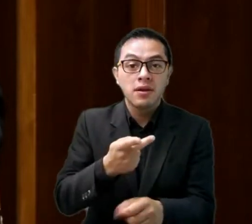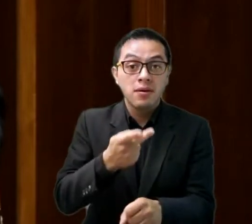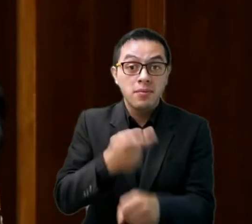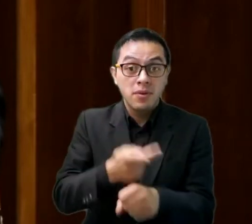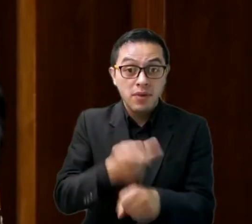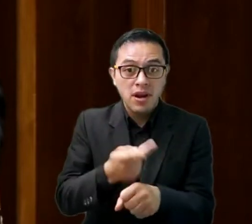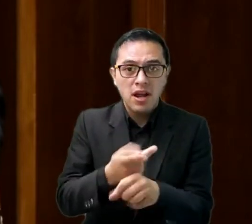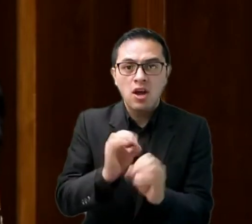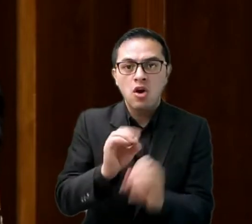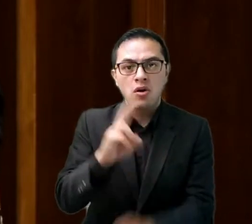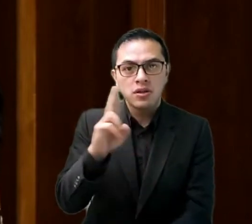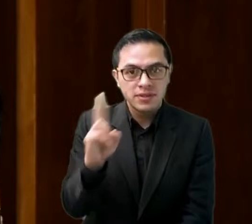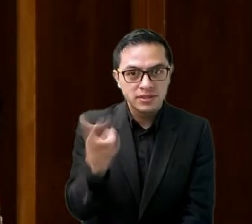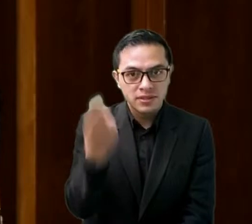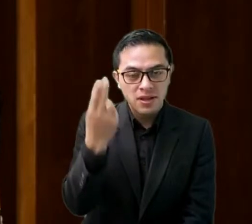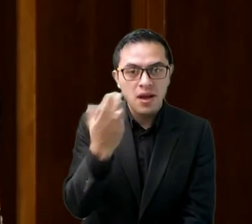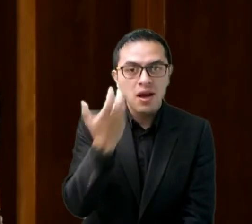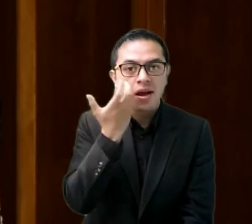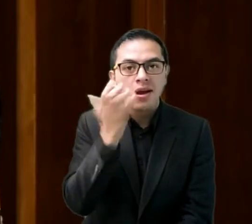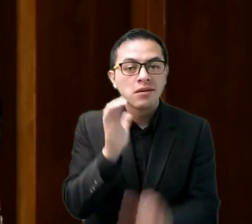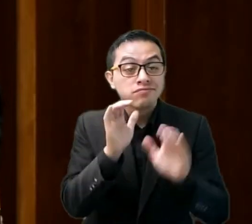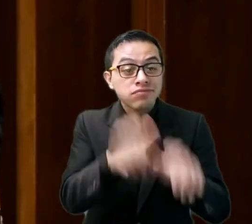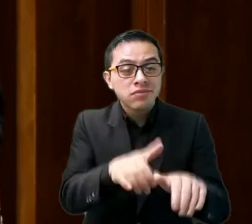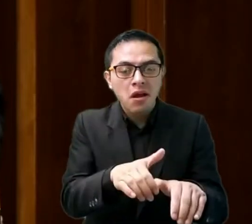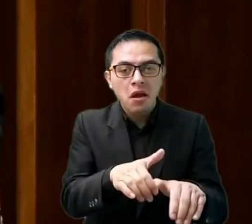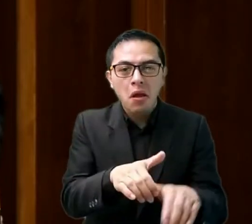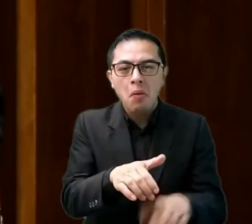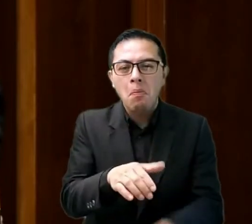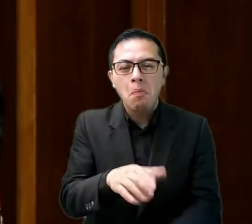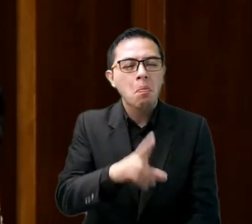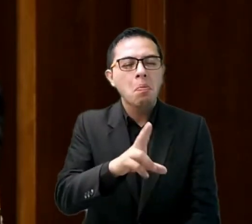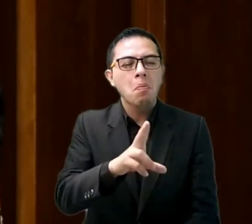universidad y se les fue negado.